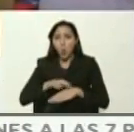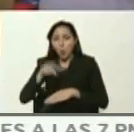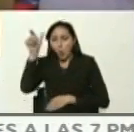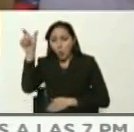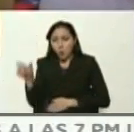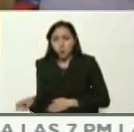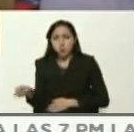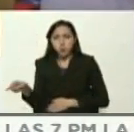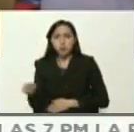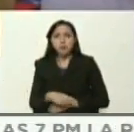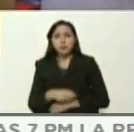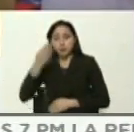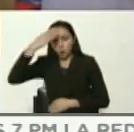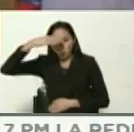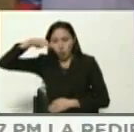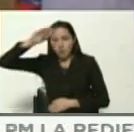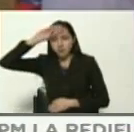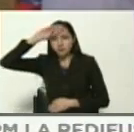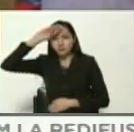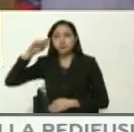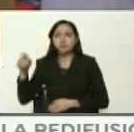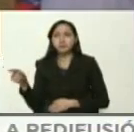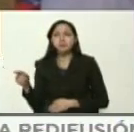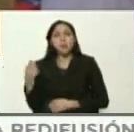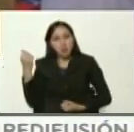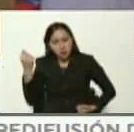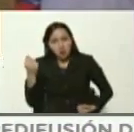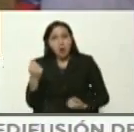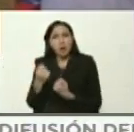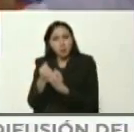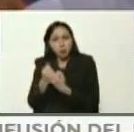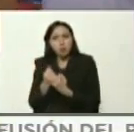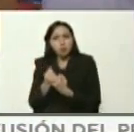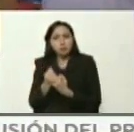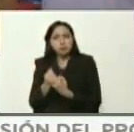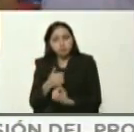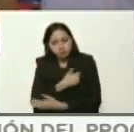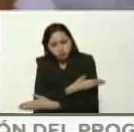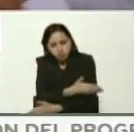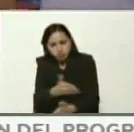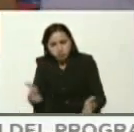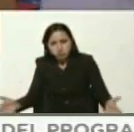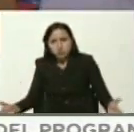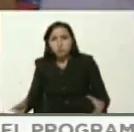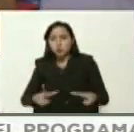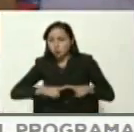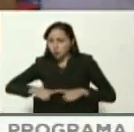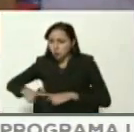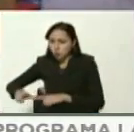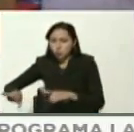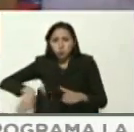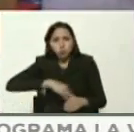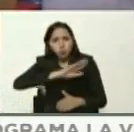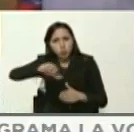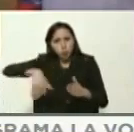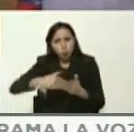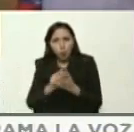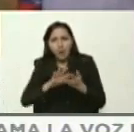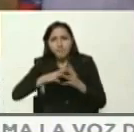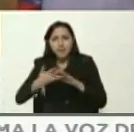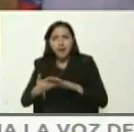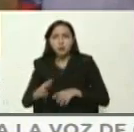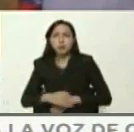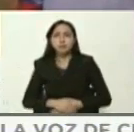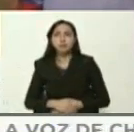la misión médico cubana, que nos viene dando un apoyo incondicional en todos los sectores y en todos nuestros barrios, los